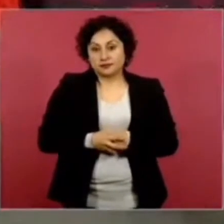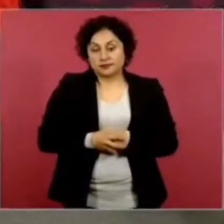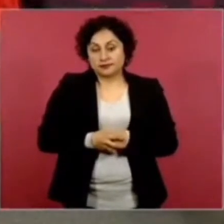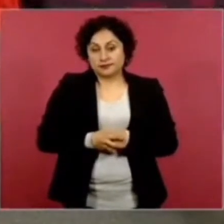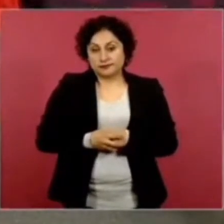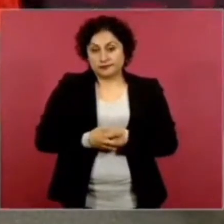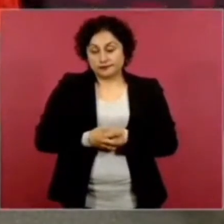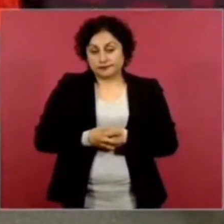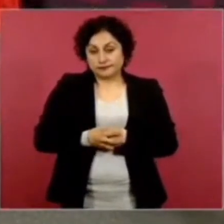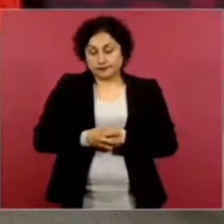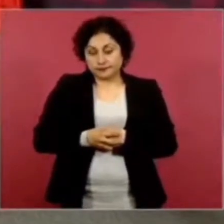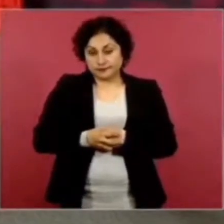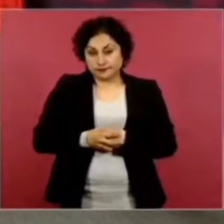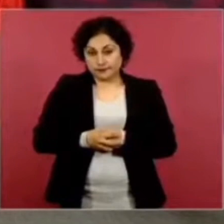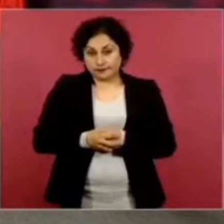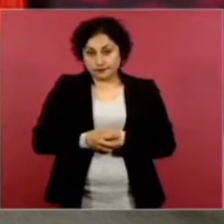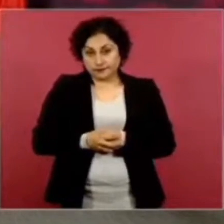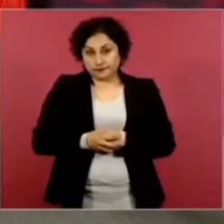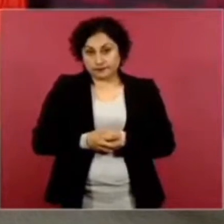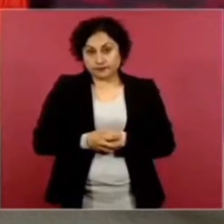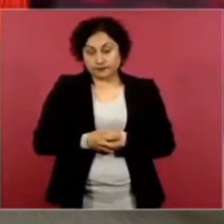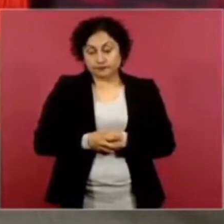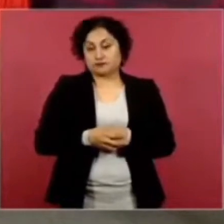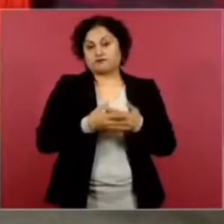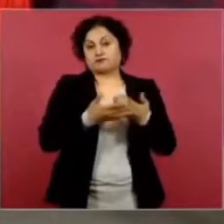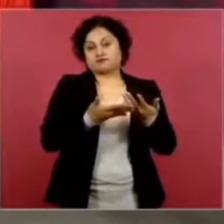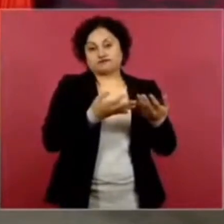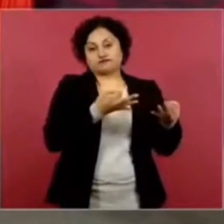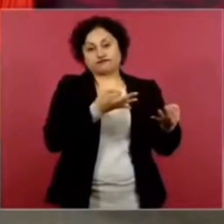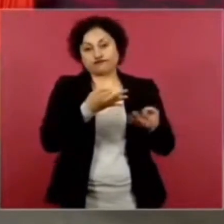de las drogas.